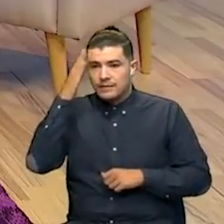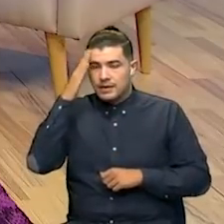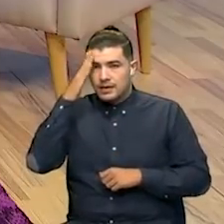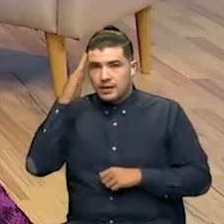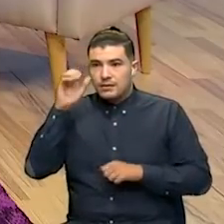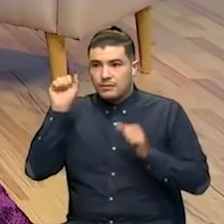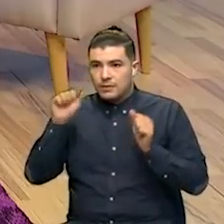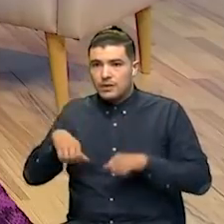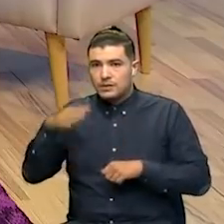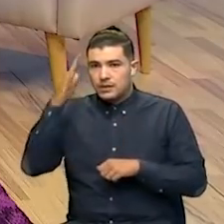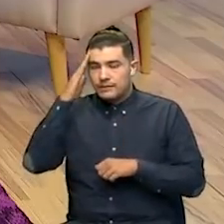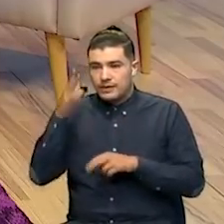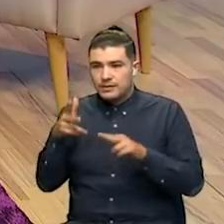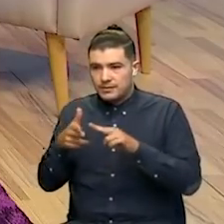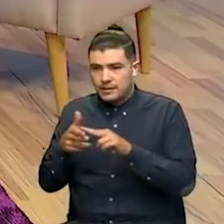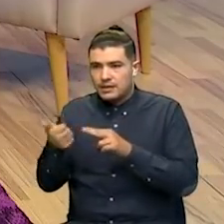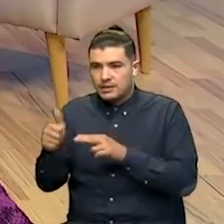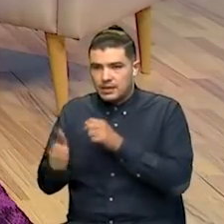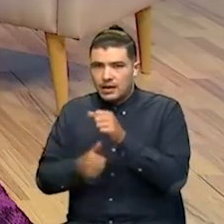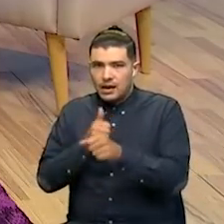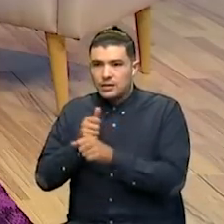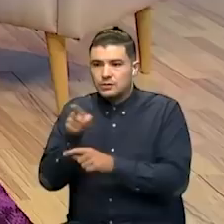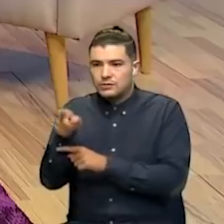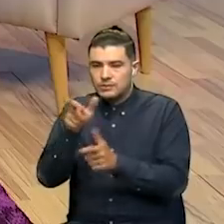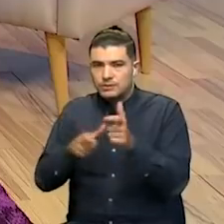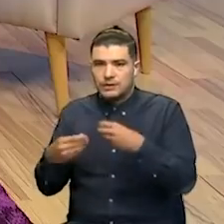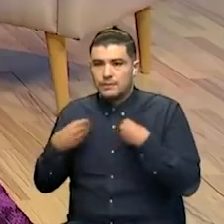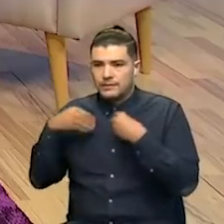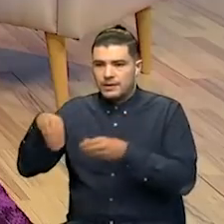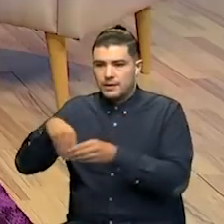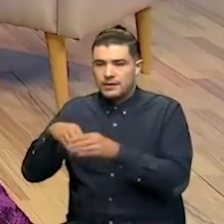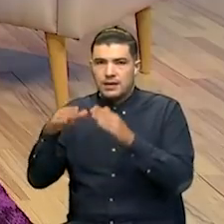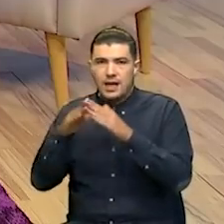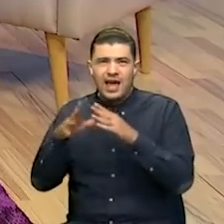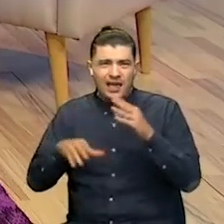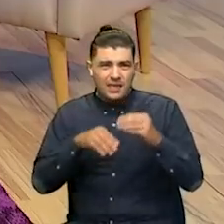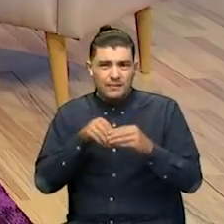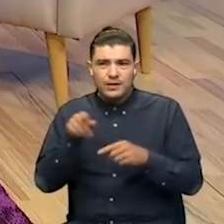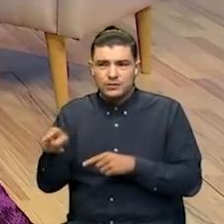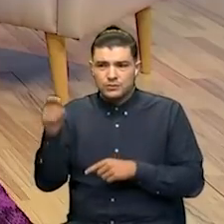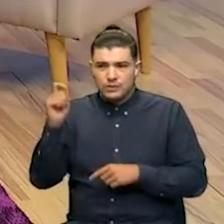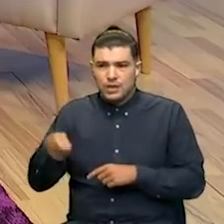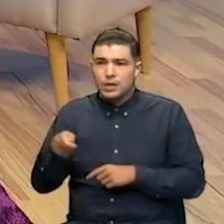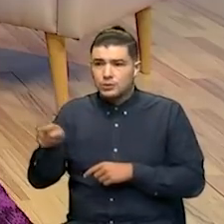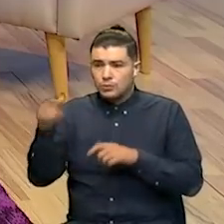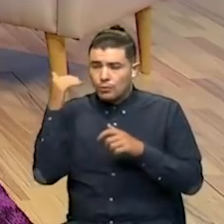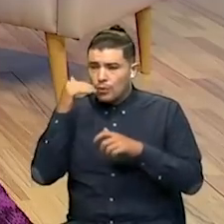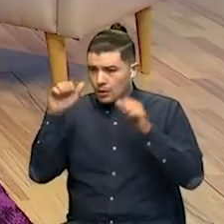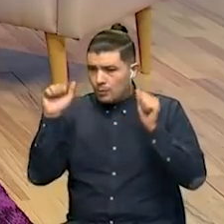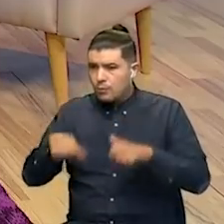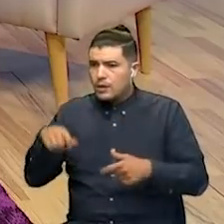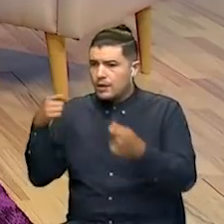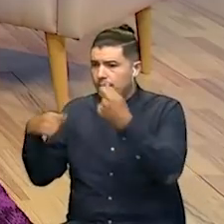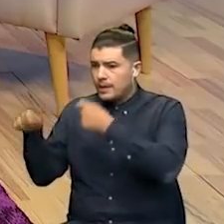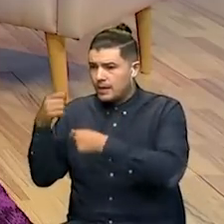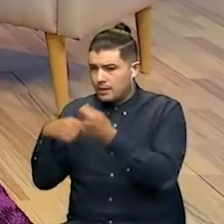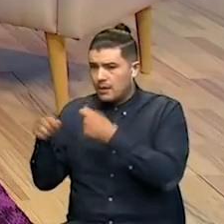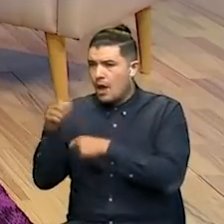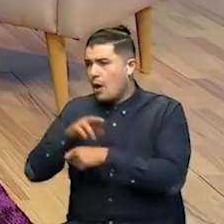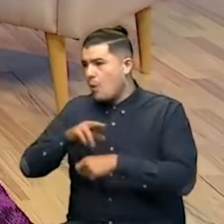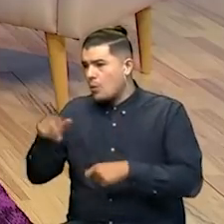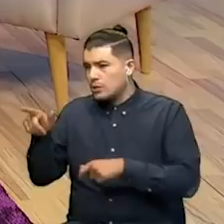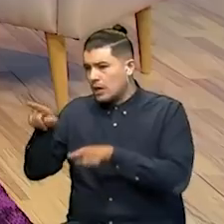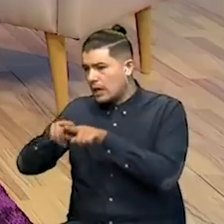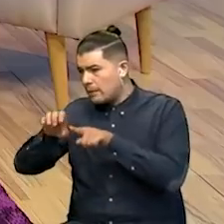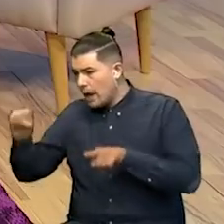para interrumpir los 10 años de la persona que está viviendo allá. Y como decía el doc, claro que ella le venda su parte a